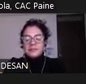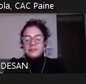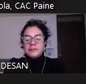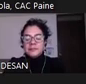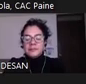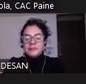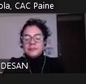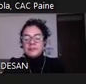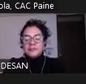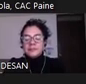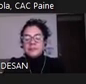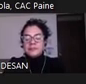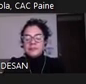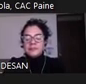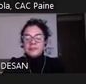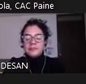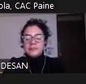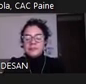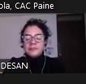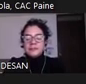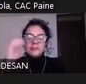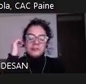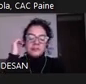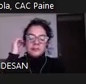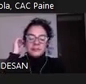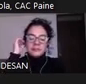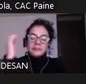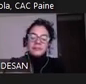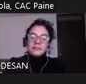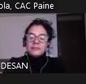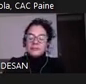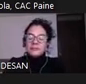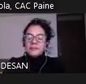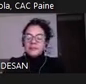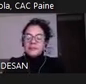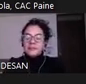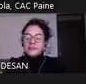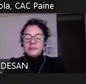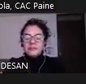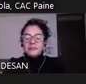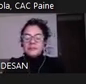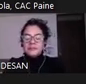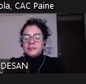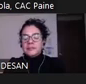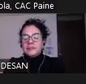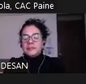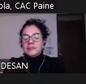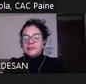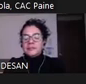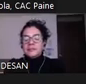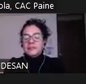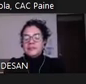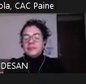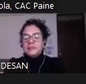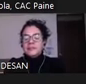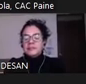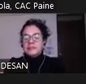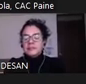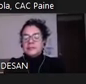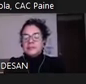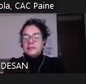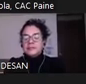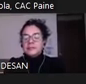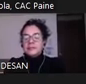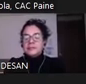bajo la perspectiva del desarrollo con una vista holística que incluye lo ambiental lo económico